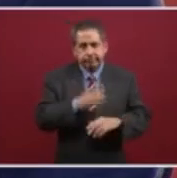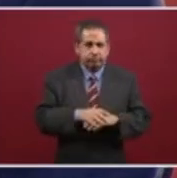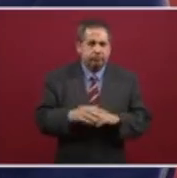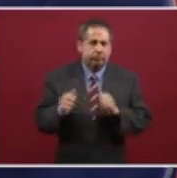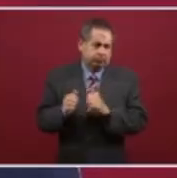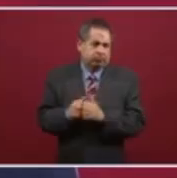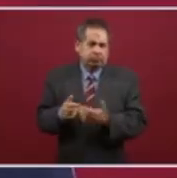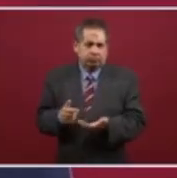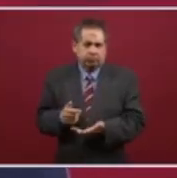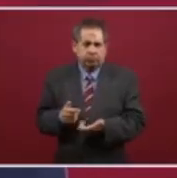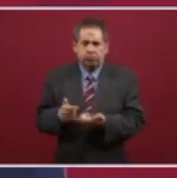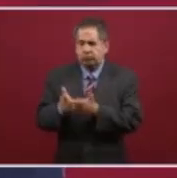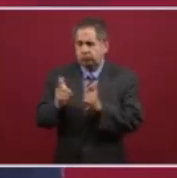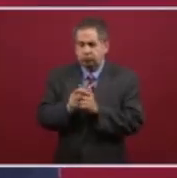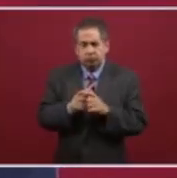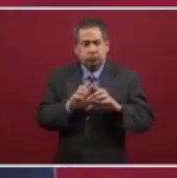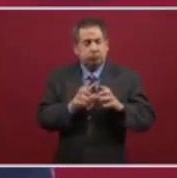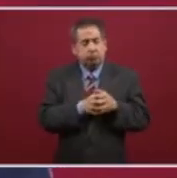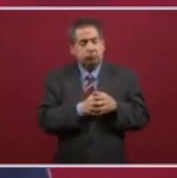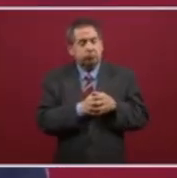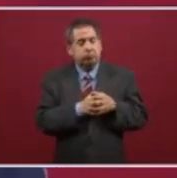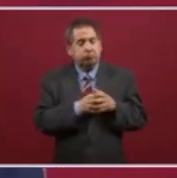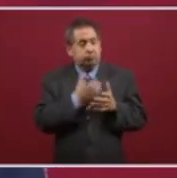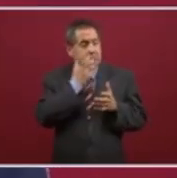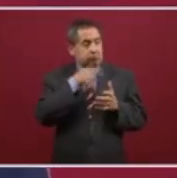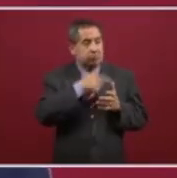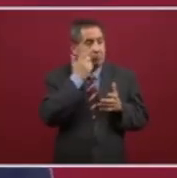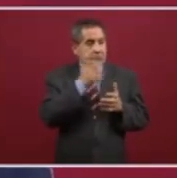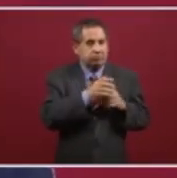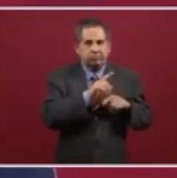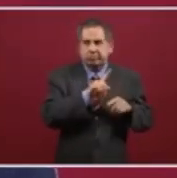apoyados por grupos conservadores.